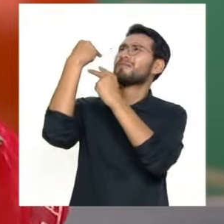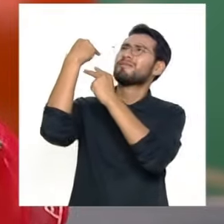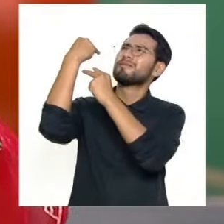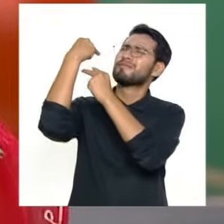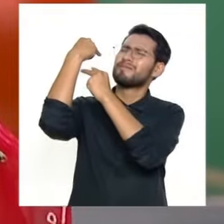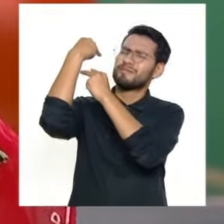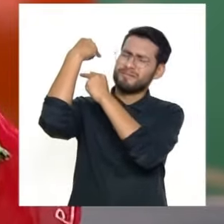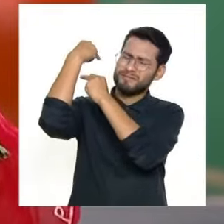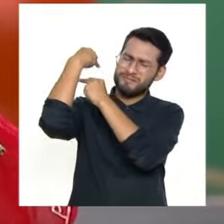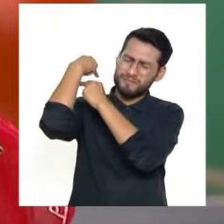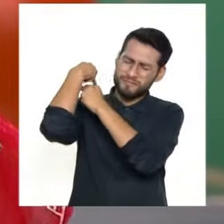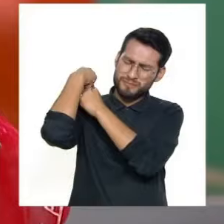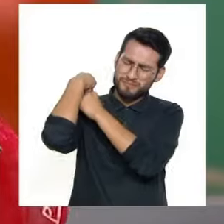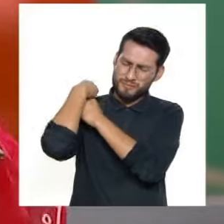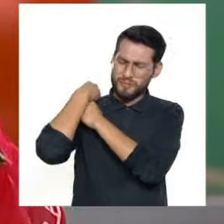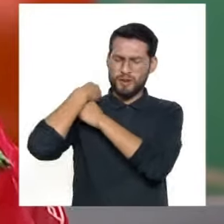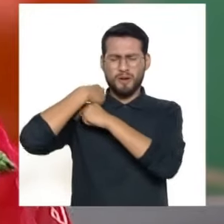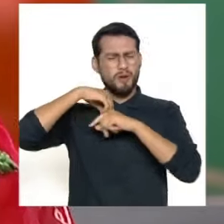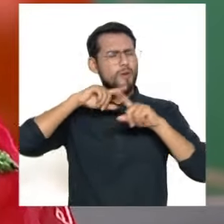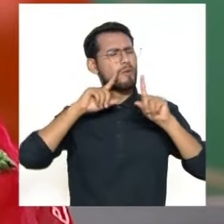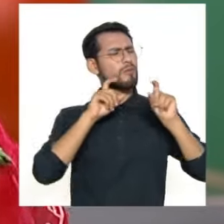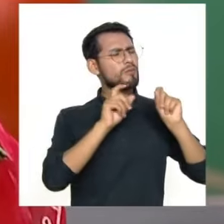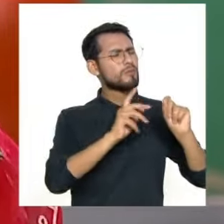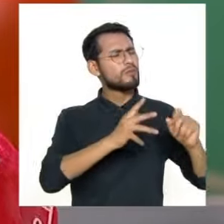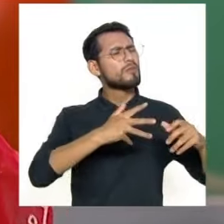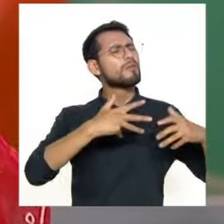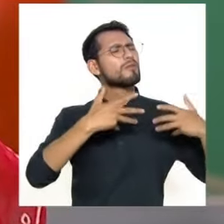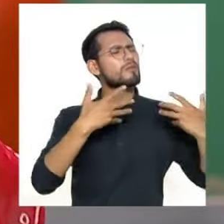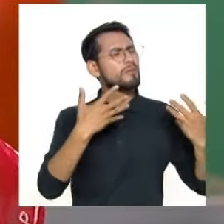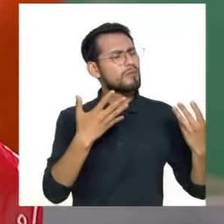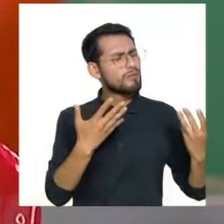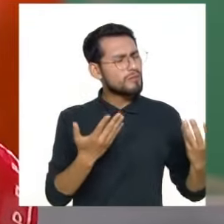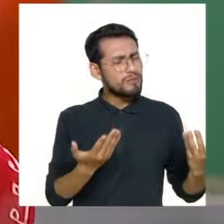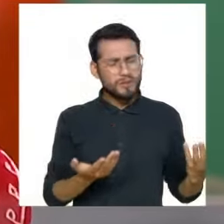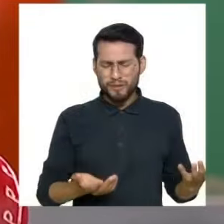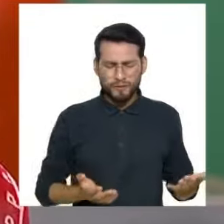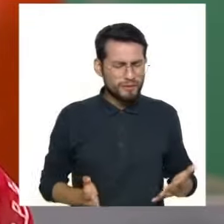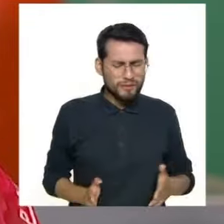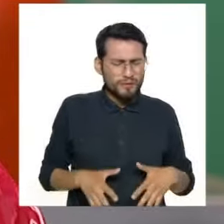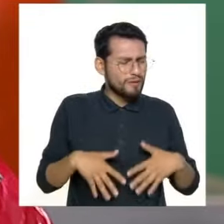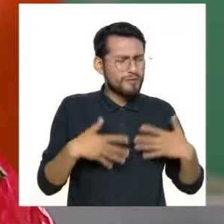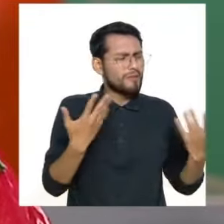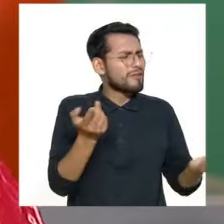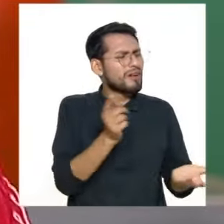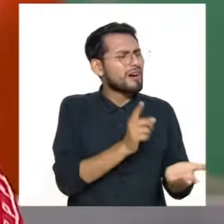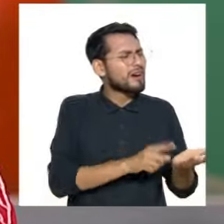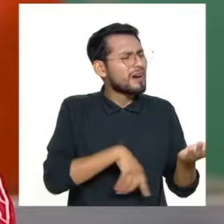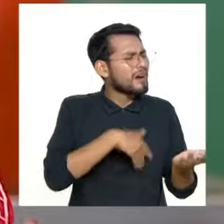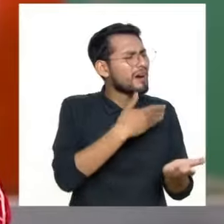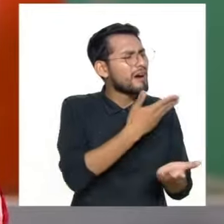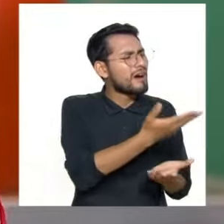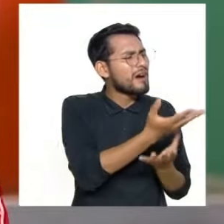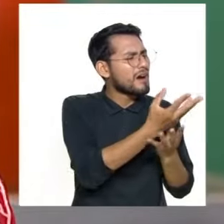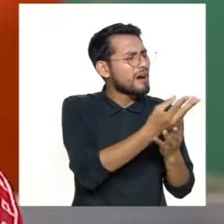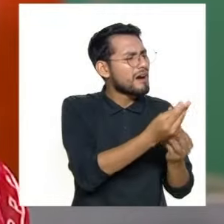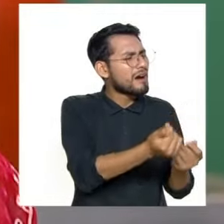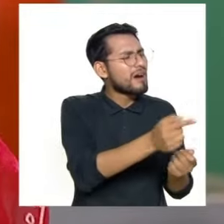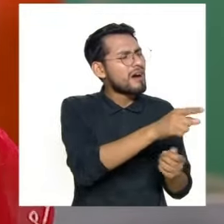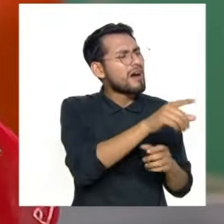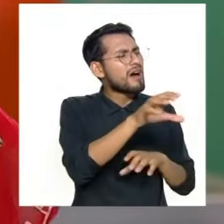a preguntar qué fue Qué fue Qué fue de ti Y qué has